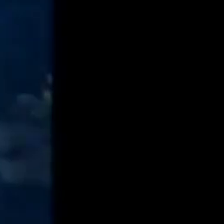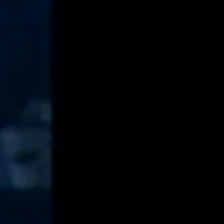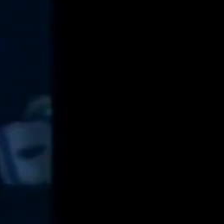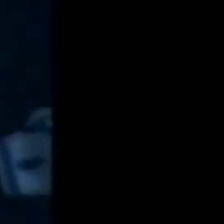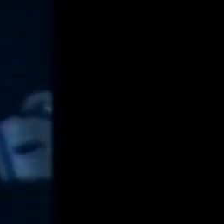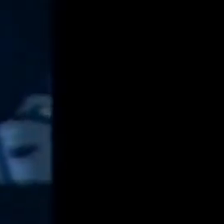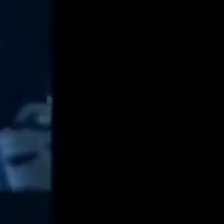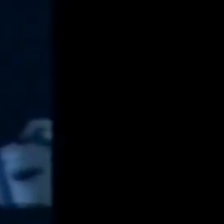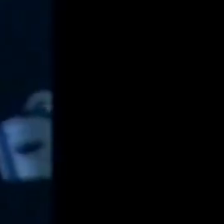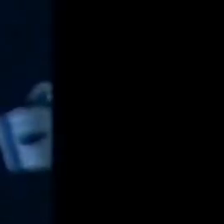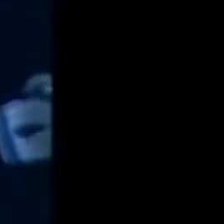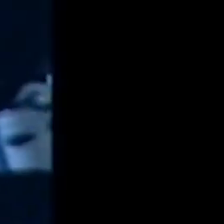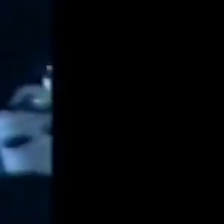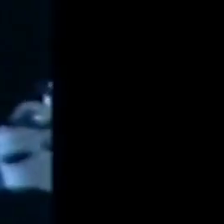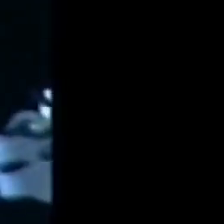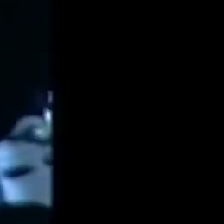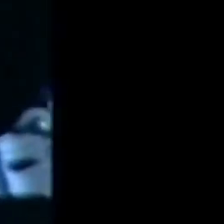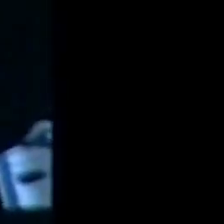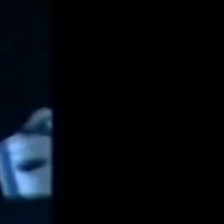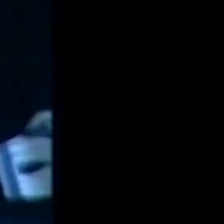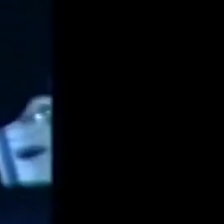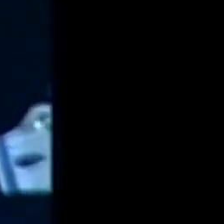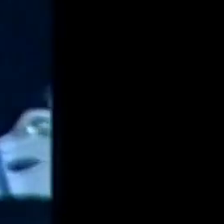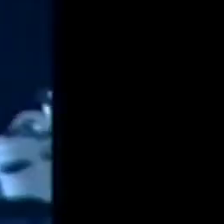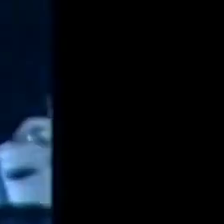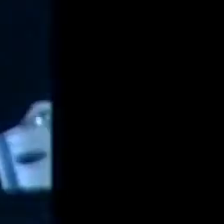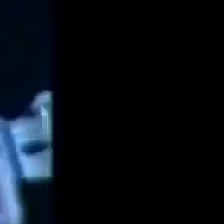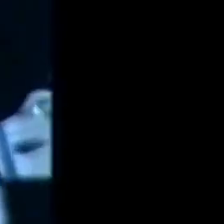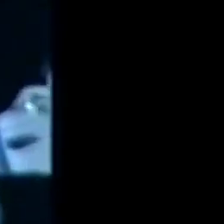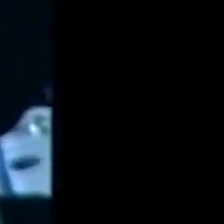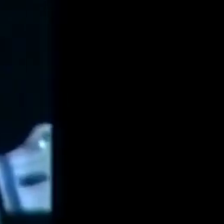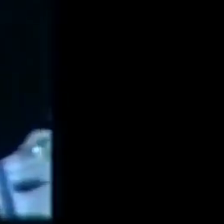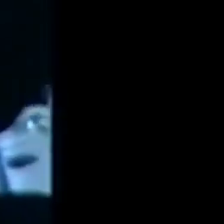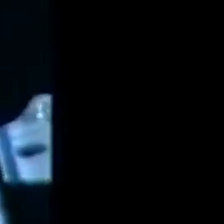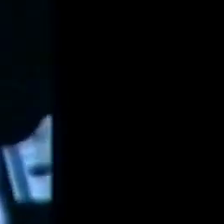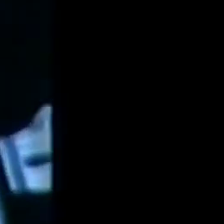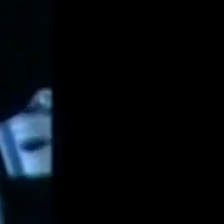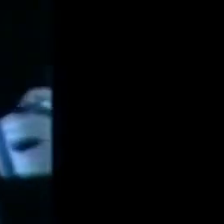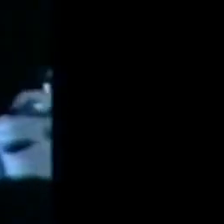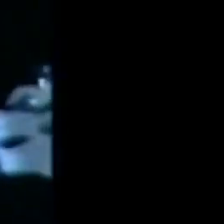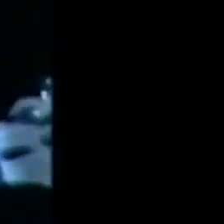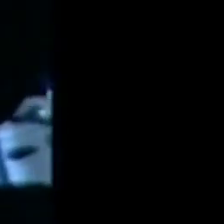cabalgando, en cada madrugada que se te va,